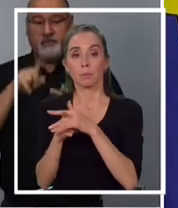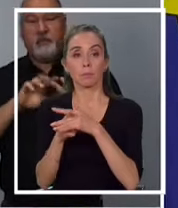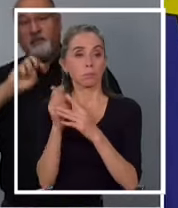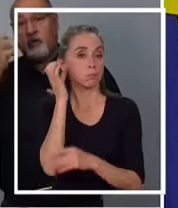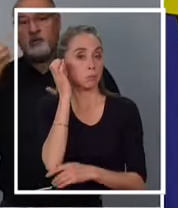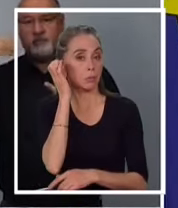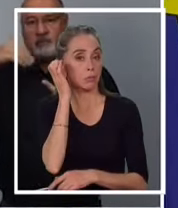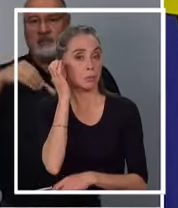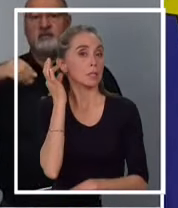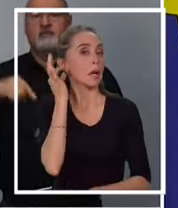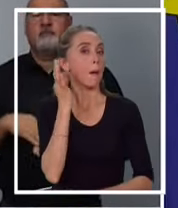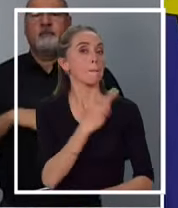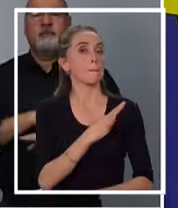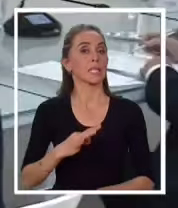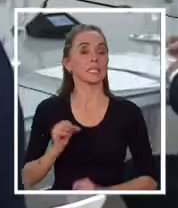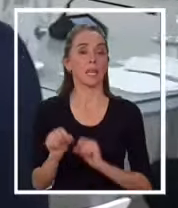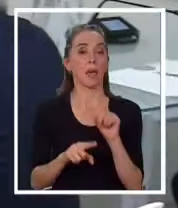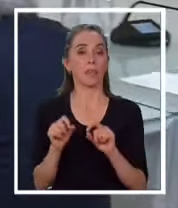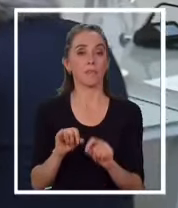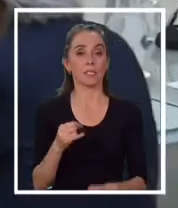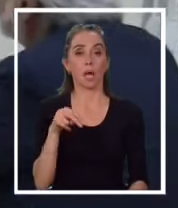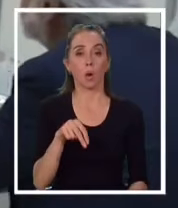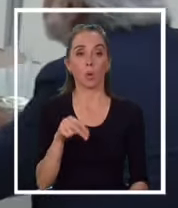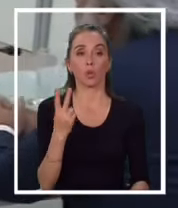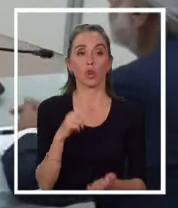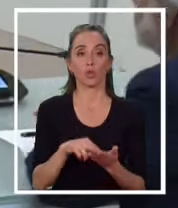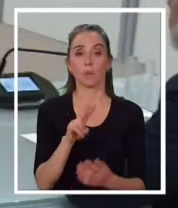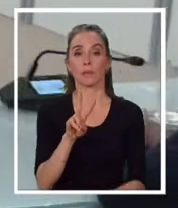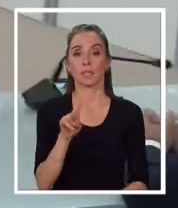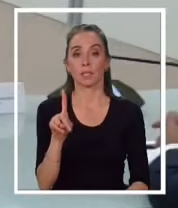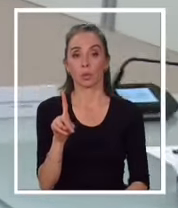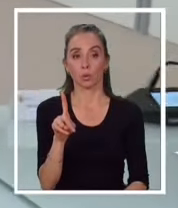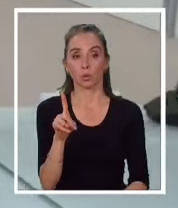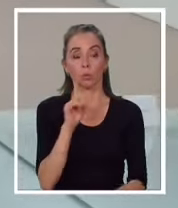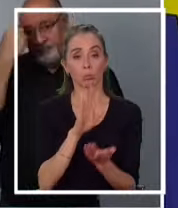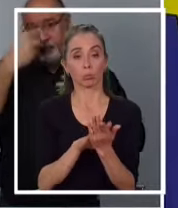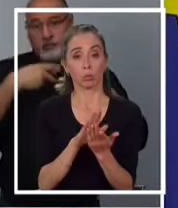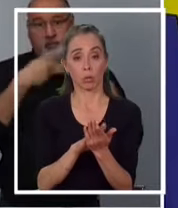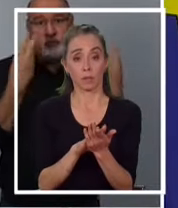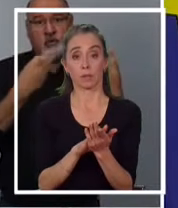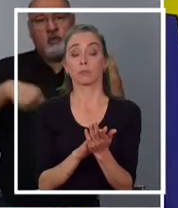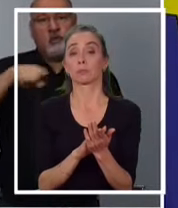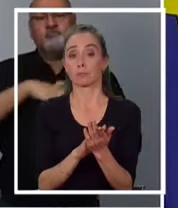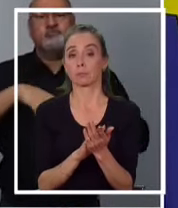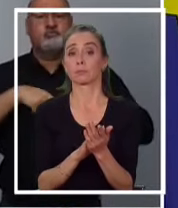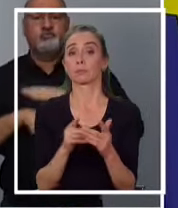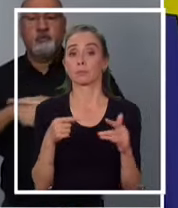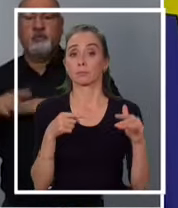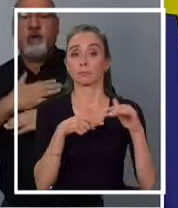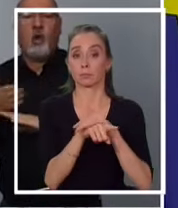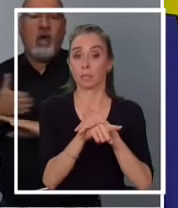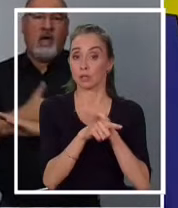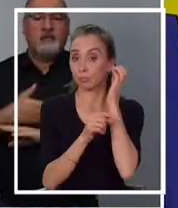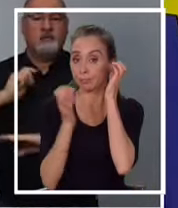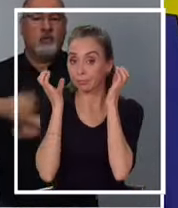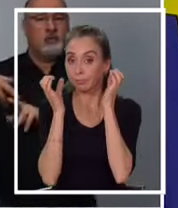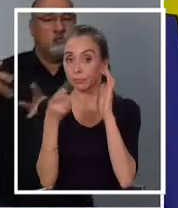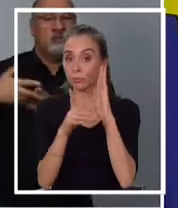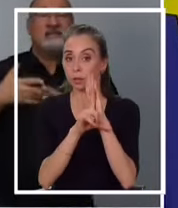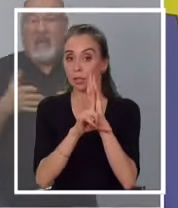en el móvil de la ministra de Defensa en junio de 2021. Es evidente que estamos ante intervenciones ilícitas